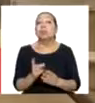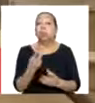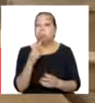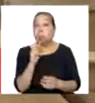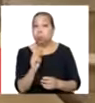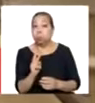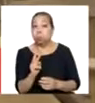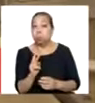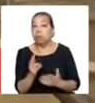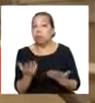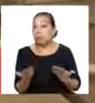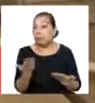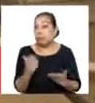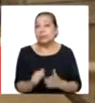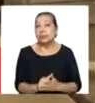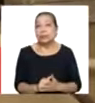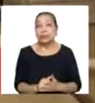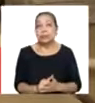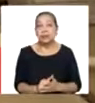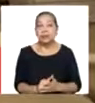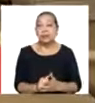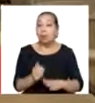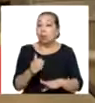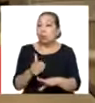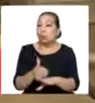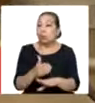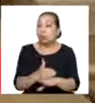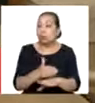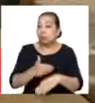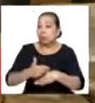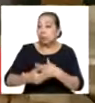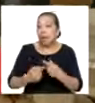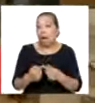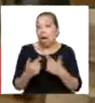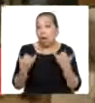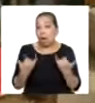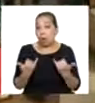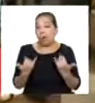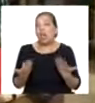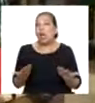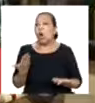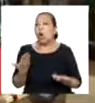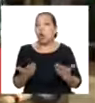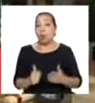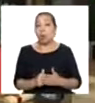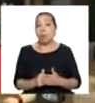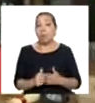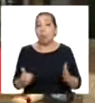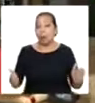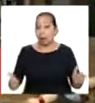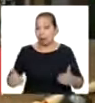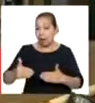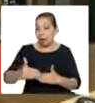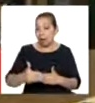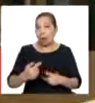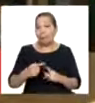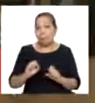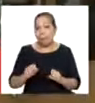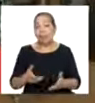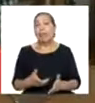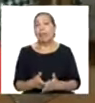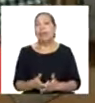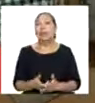pueden apreciar, van a poder desarrollar estos productos. Ahorita están desarrollando unas cajas que son para